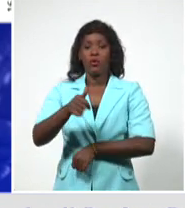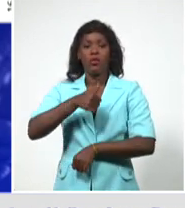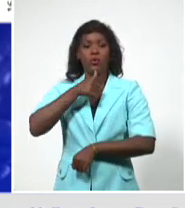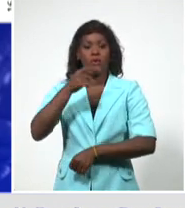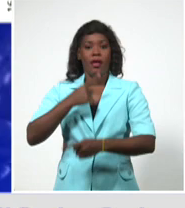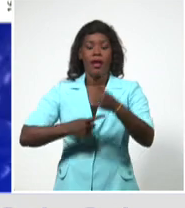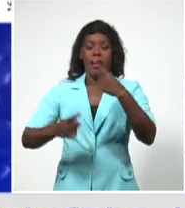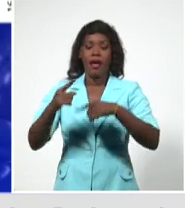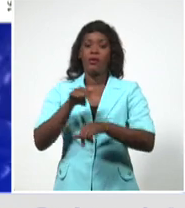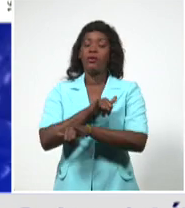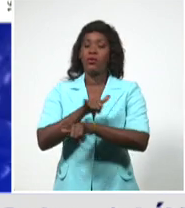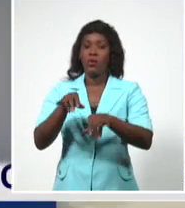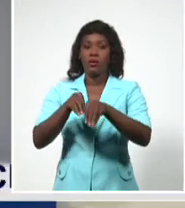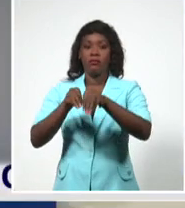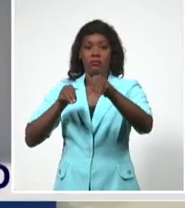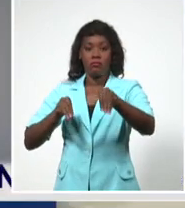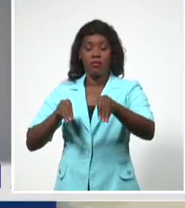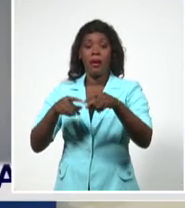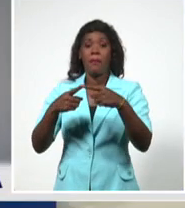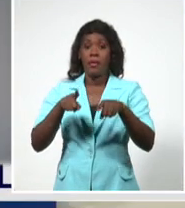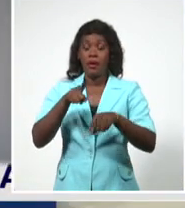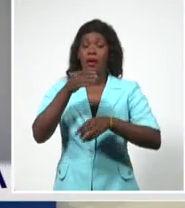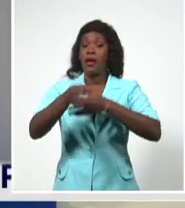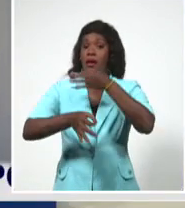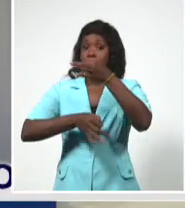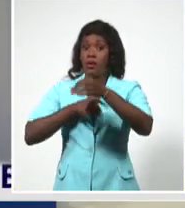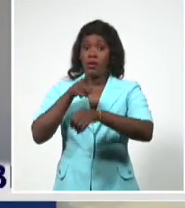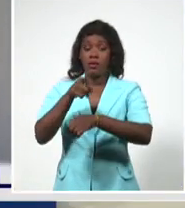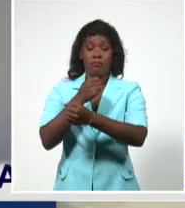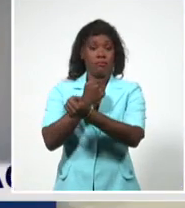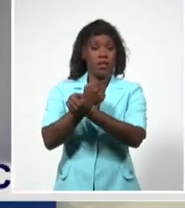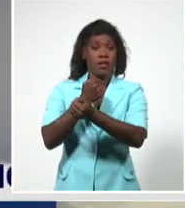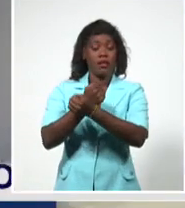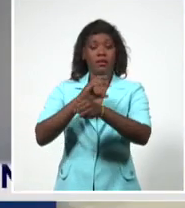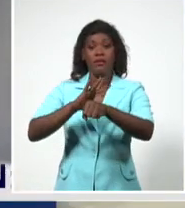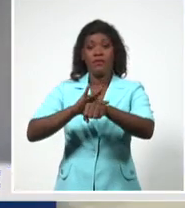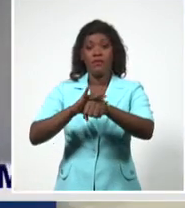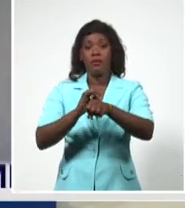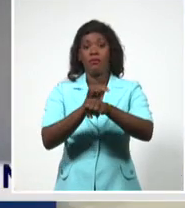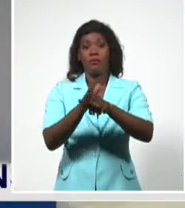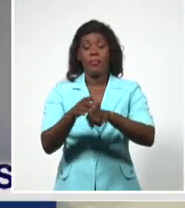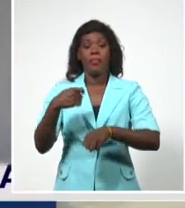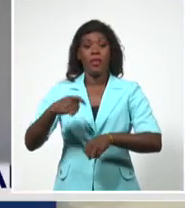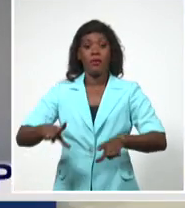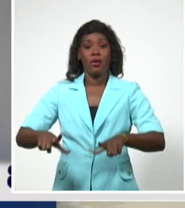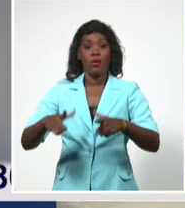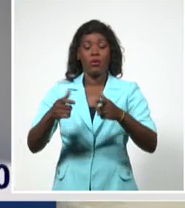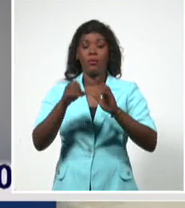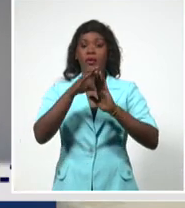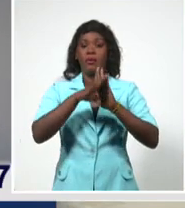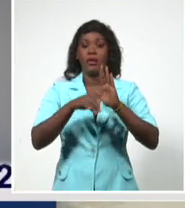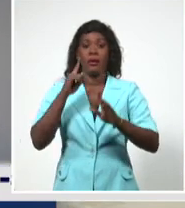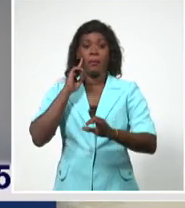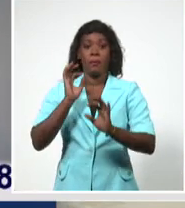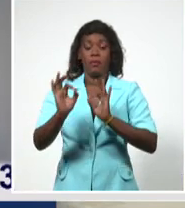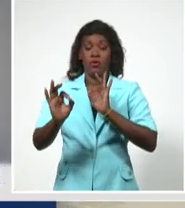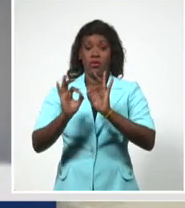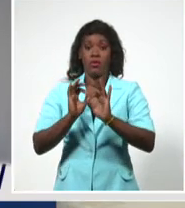riesgo es extremadamente elevado, por lo cual es vital el cumplimiento de las medidas de control y protección para evitar la